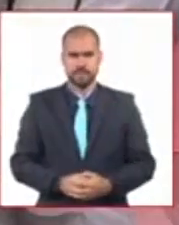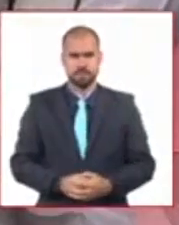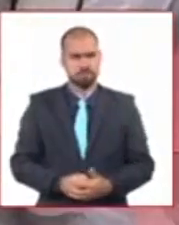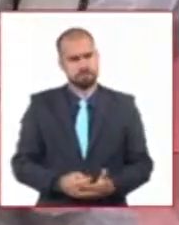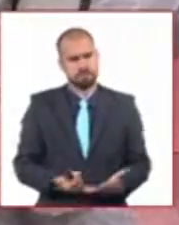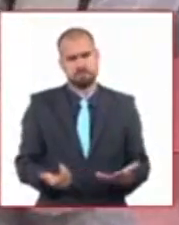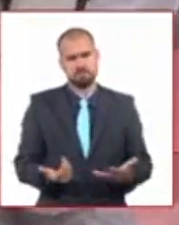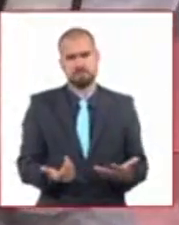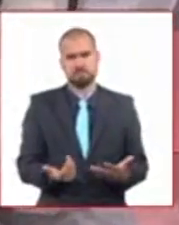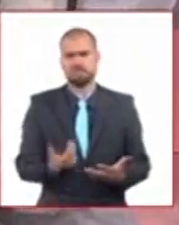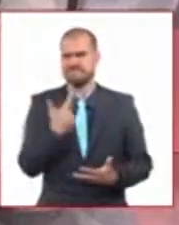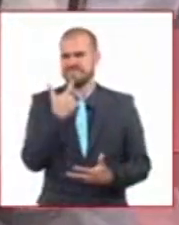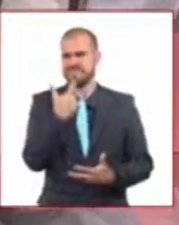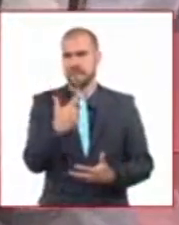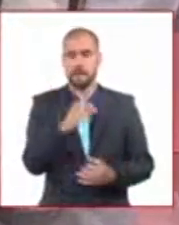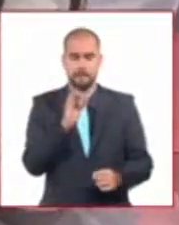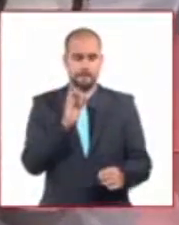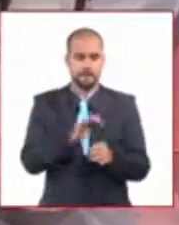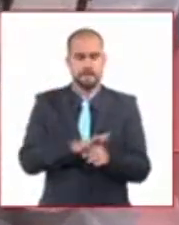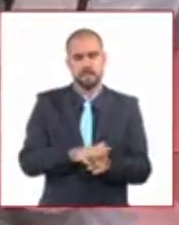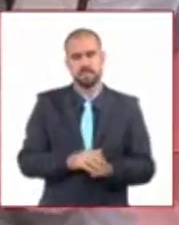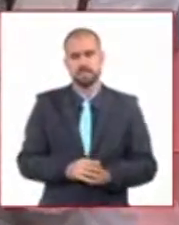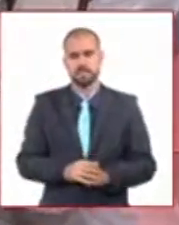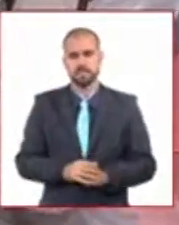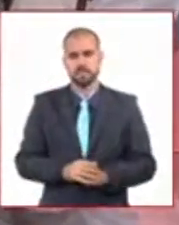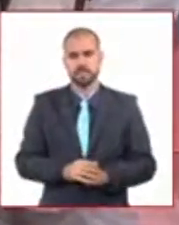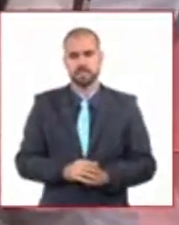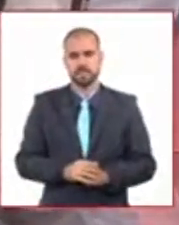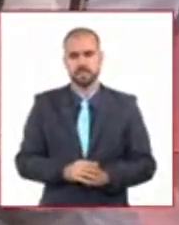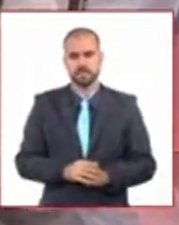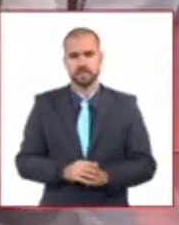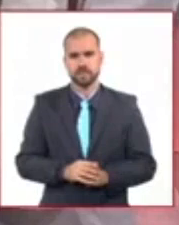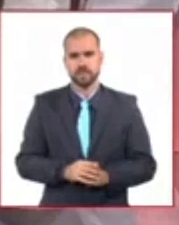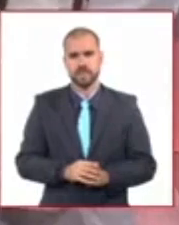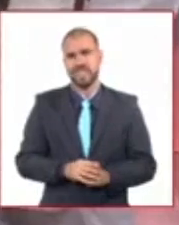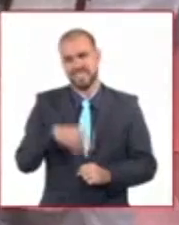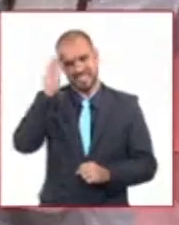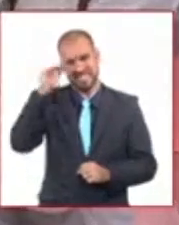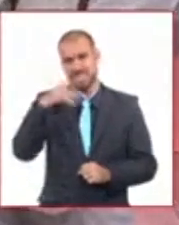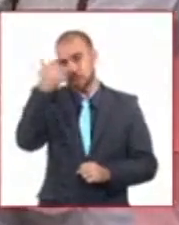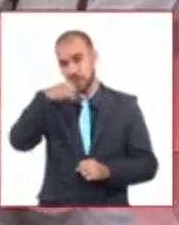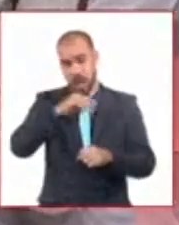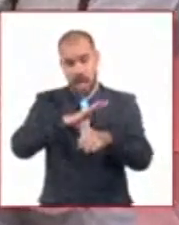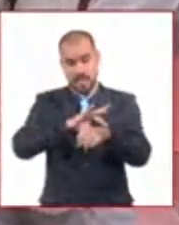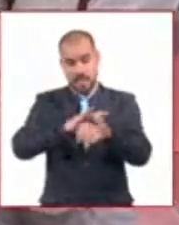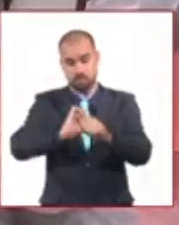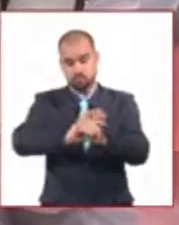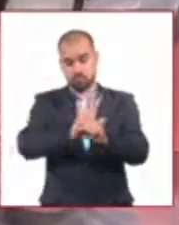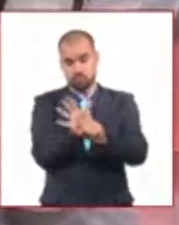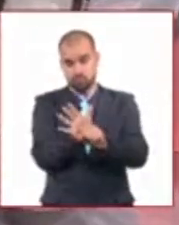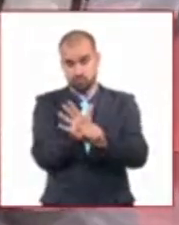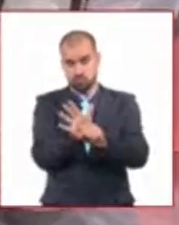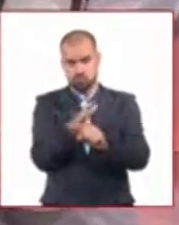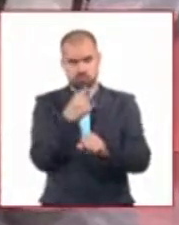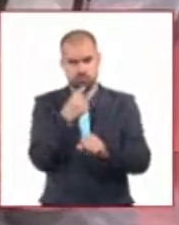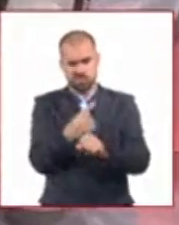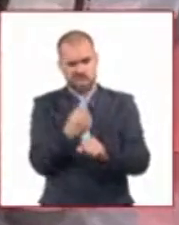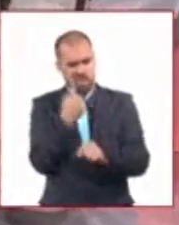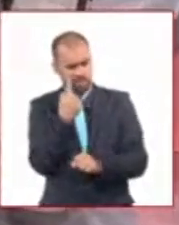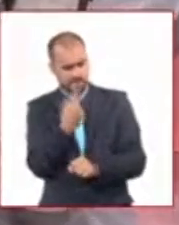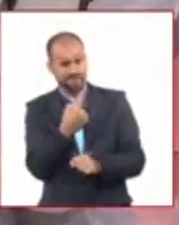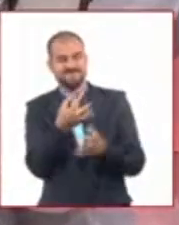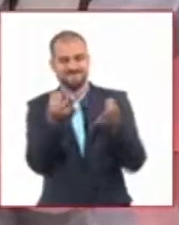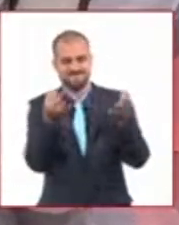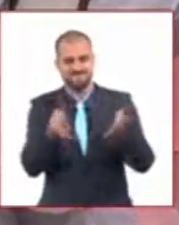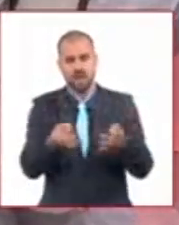a partir de los resultados de la pandemia se han percatado de que efectivamente hay que modificar